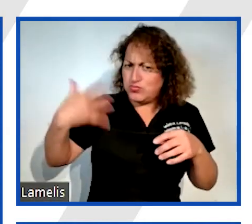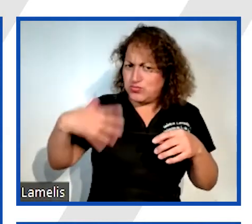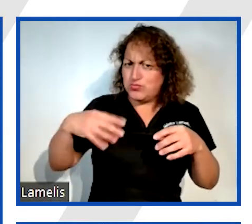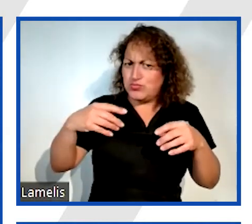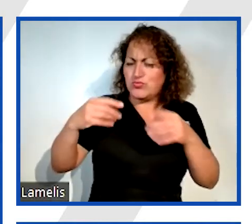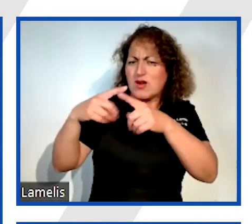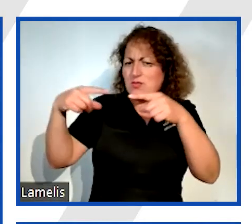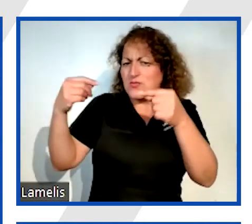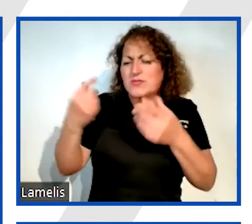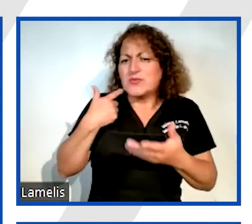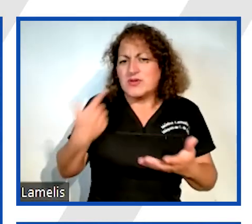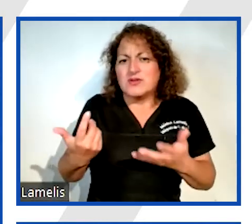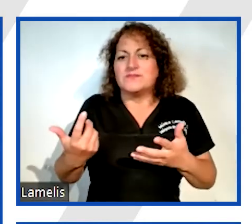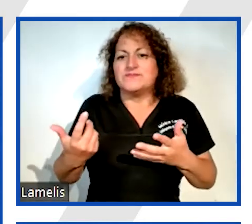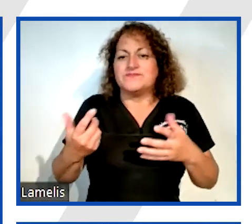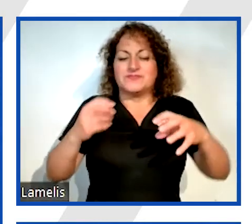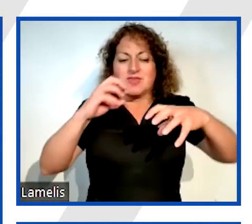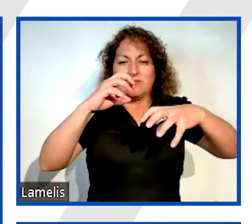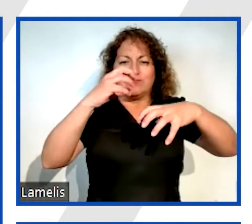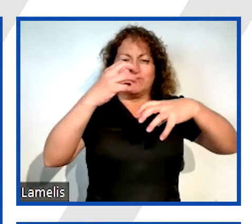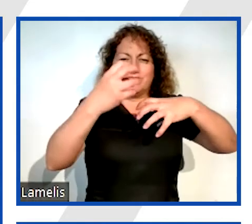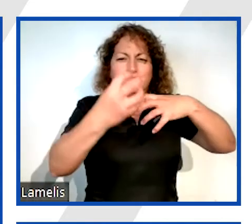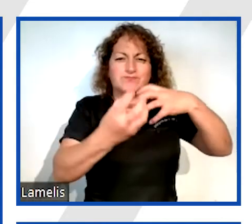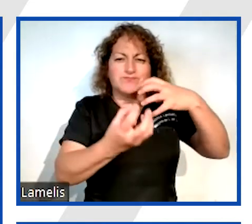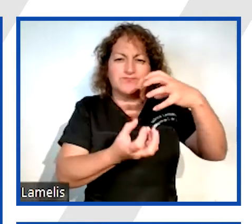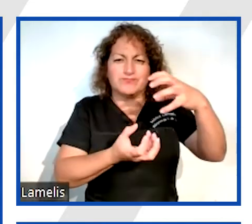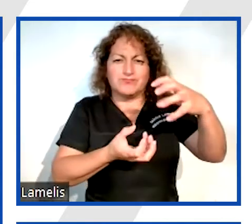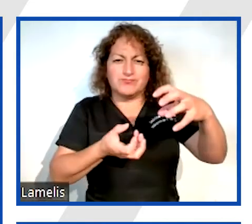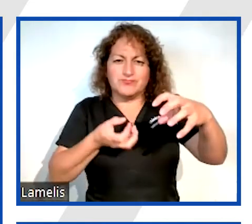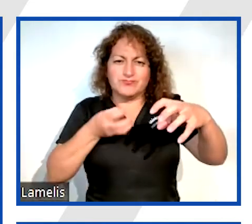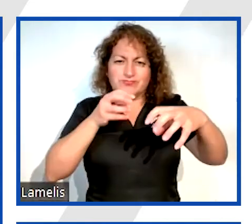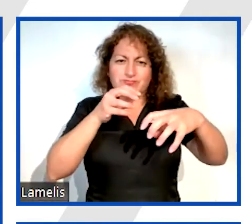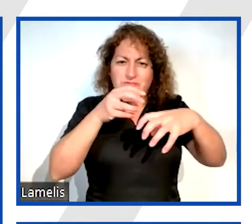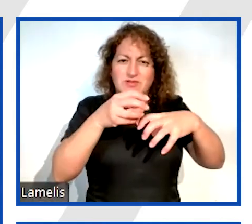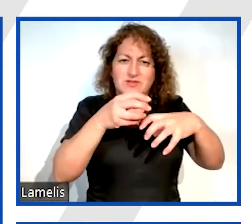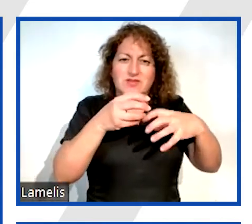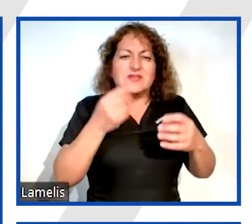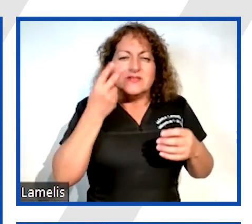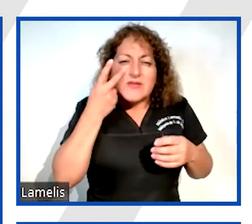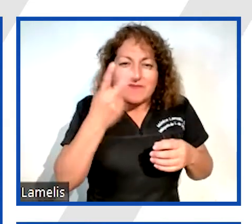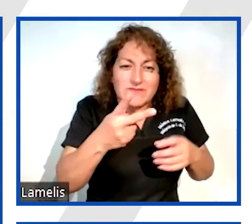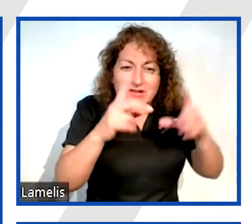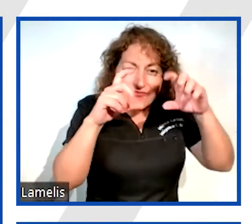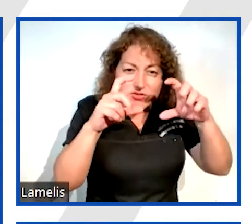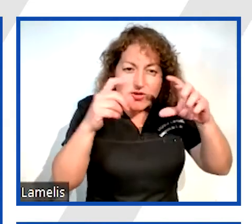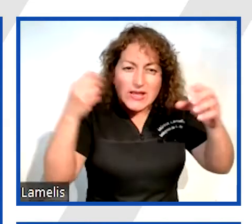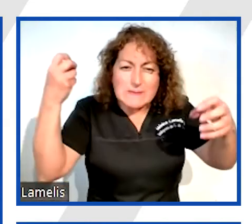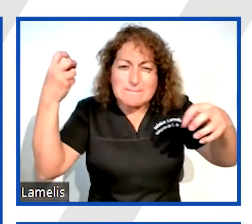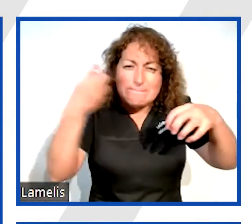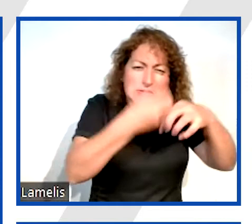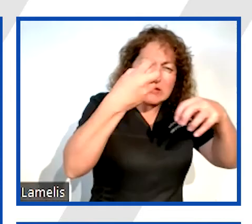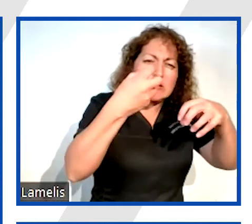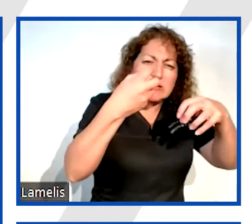básicamente muestra de nuevo el impacto que se vuelve así a cree target de hecho si sección ámbito la parte de como dicen la